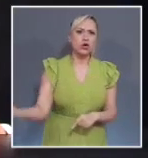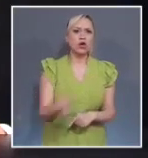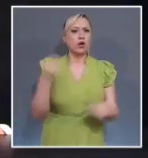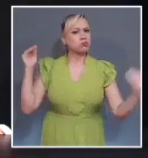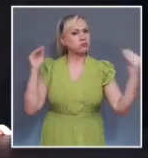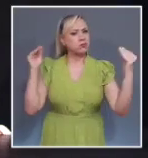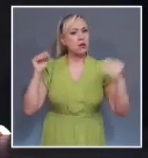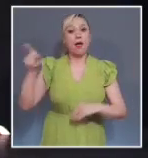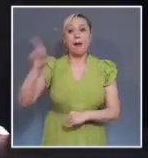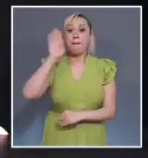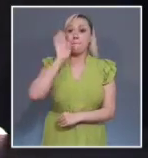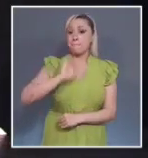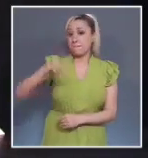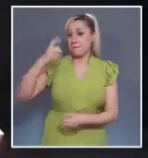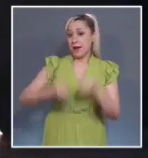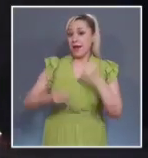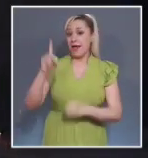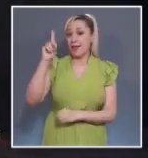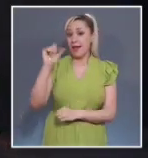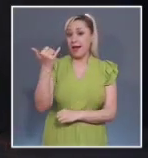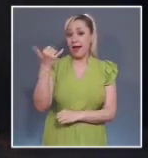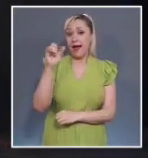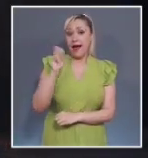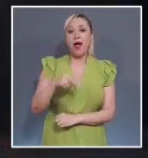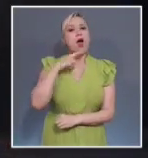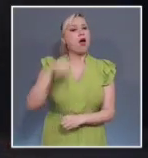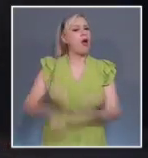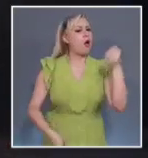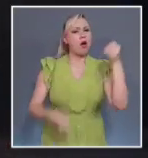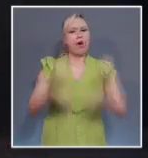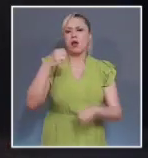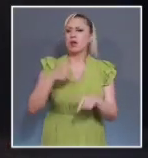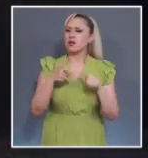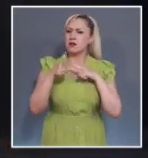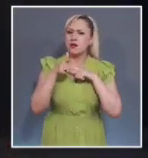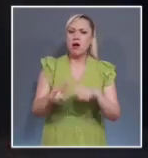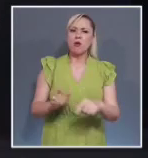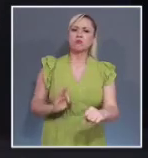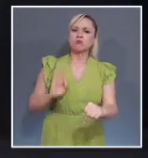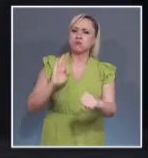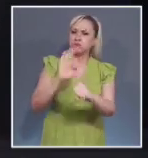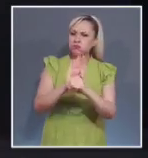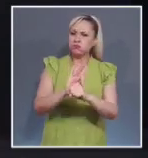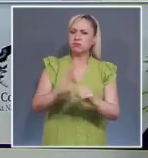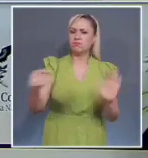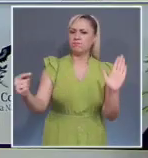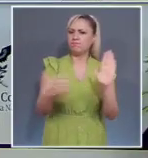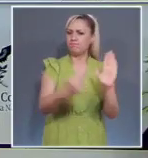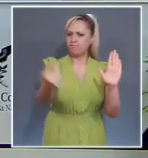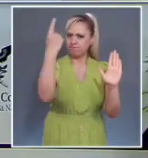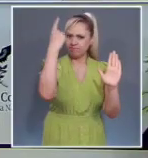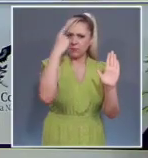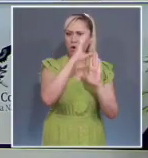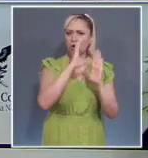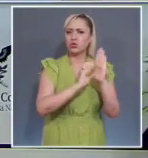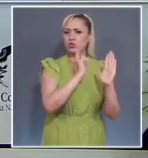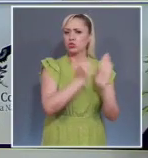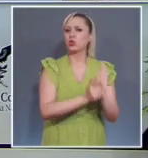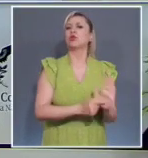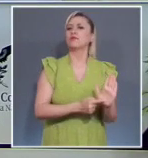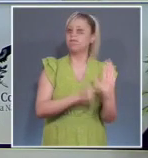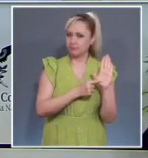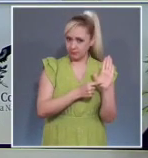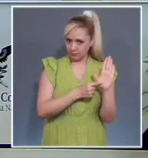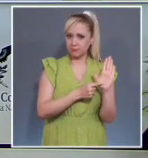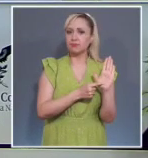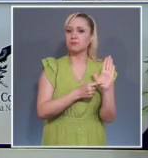Dayán afirmó que la Corte seguirá protegiendo el contenido de la Constitución. El ministro Alberto Pérez